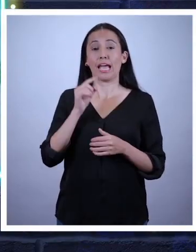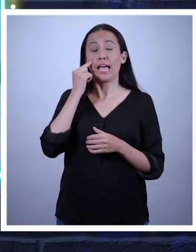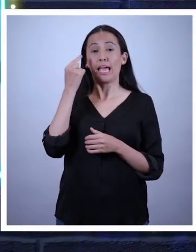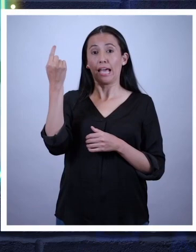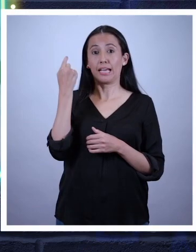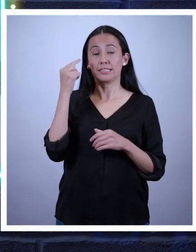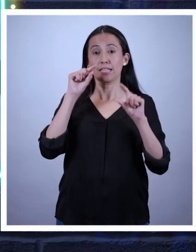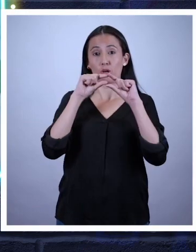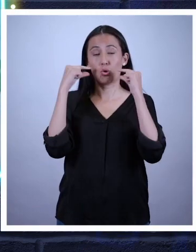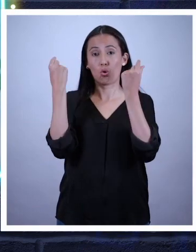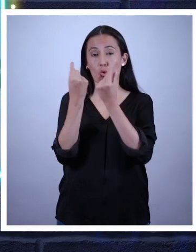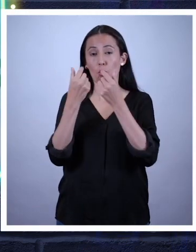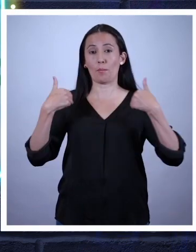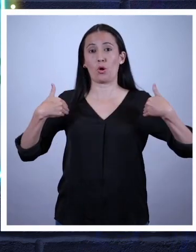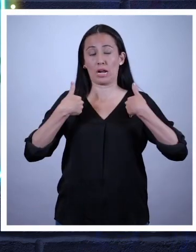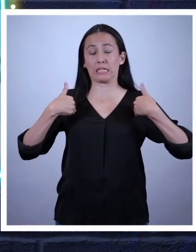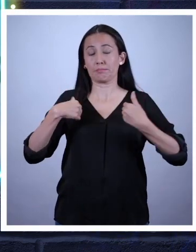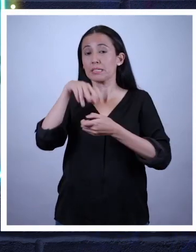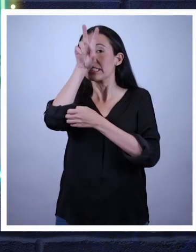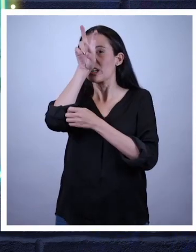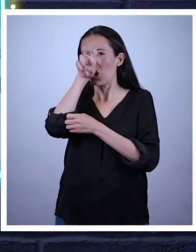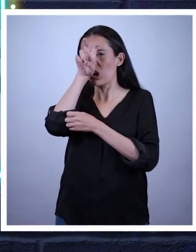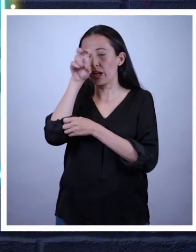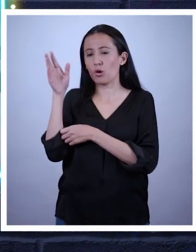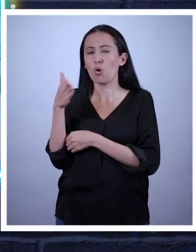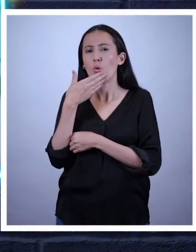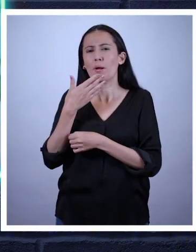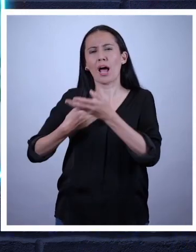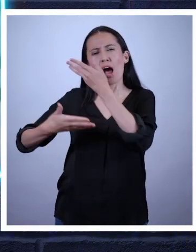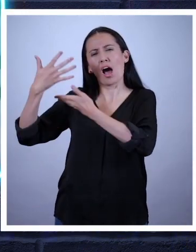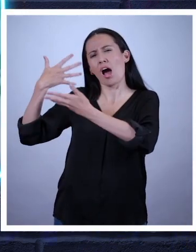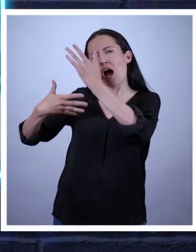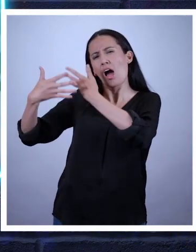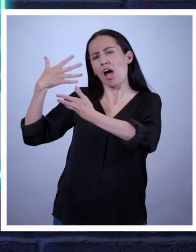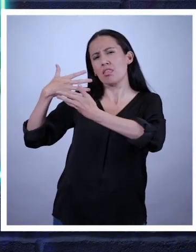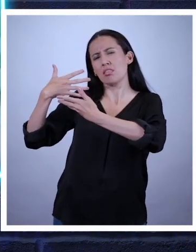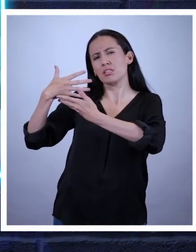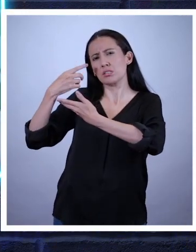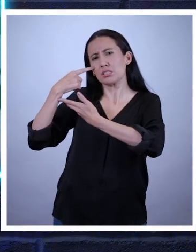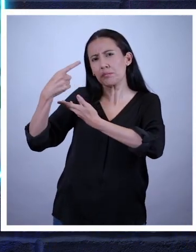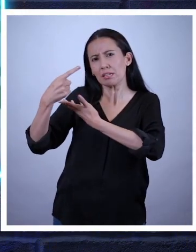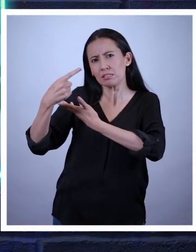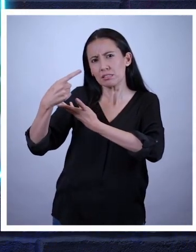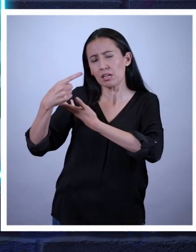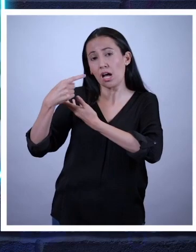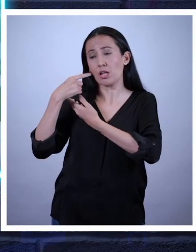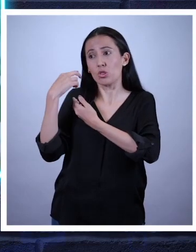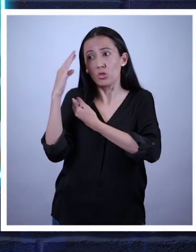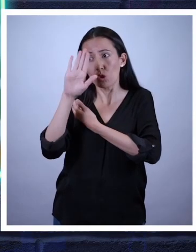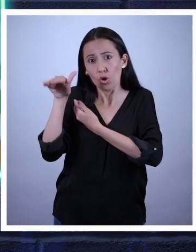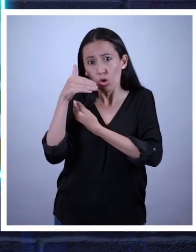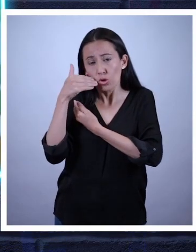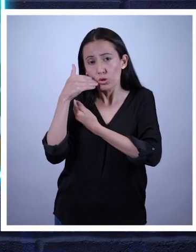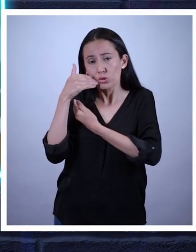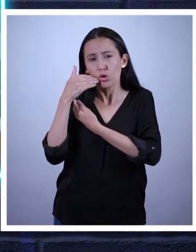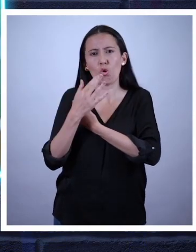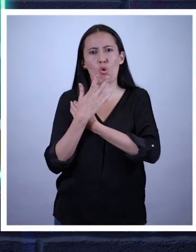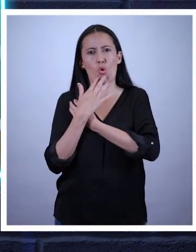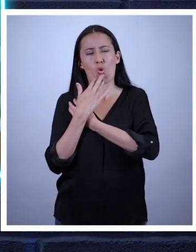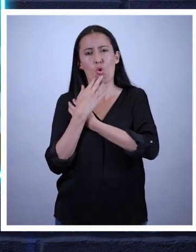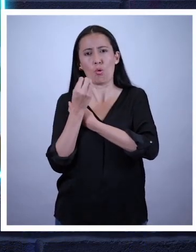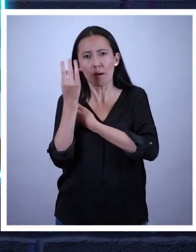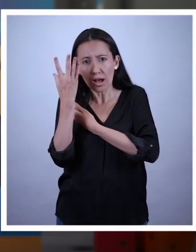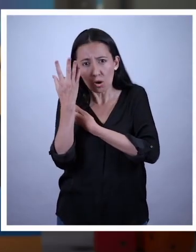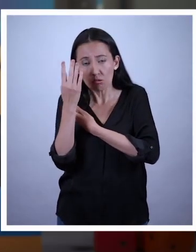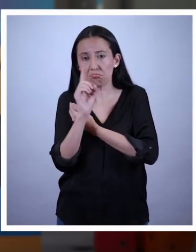Ese está más acorde. Bueno, en este grupo de conejos está el antepasado más antiguo de Benito. Aquí se puede ver como